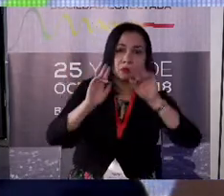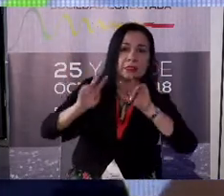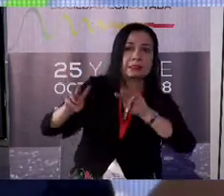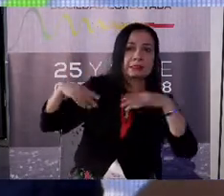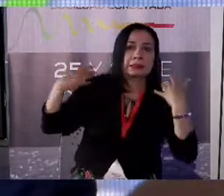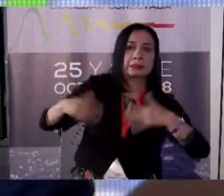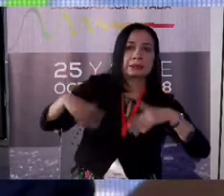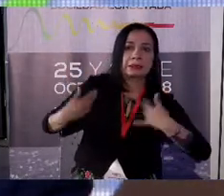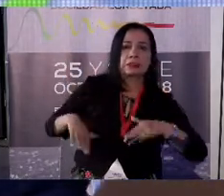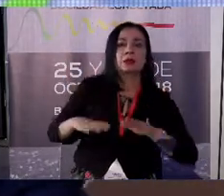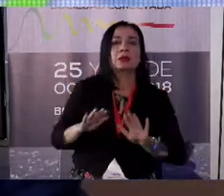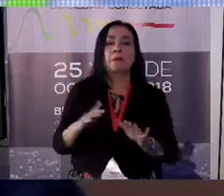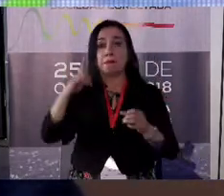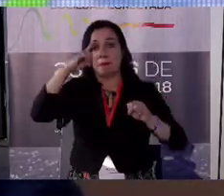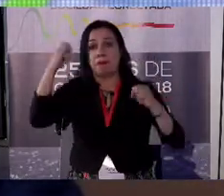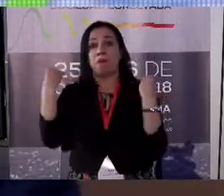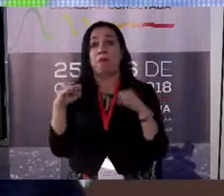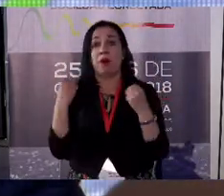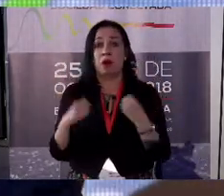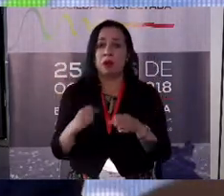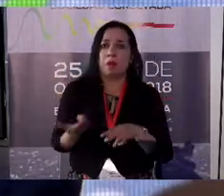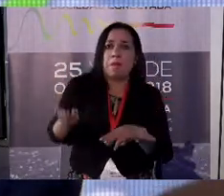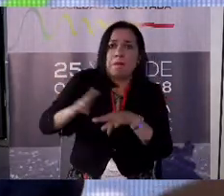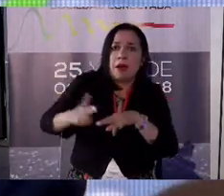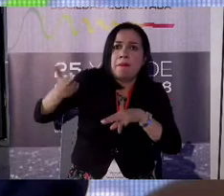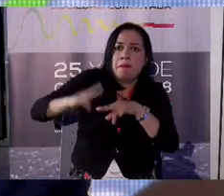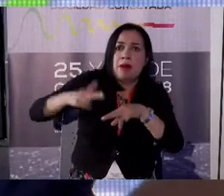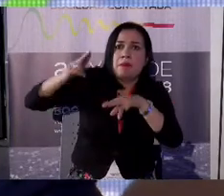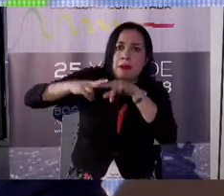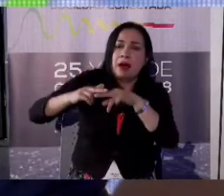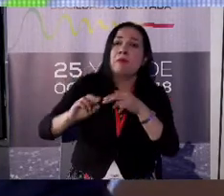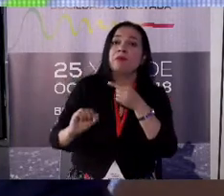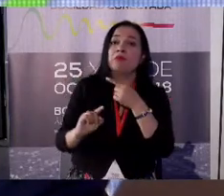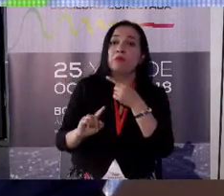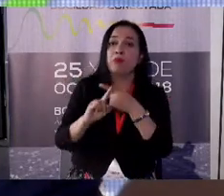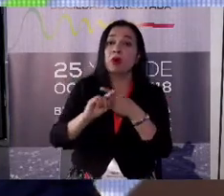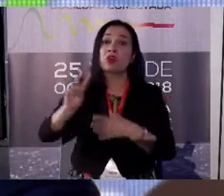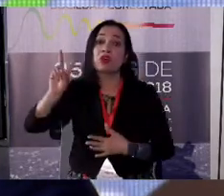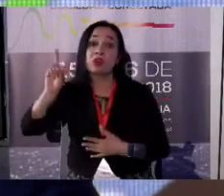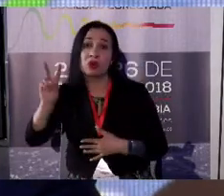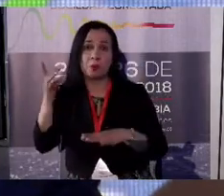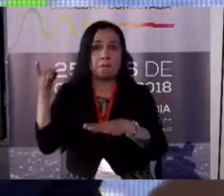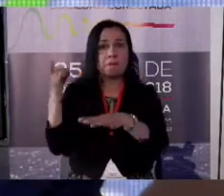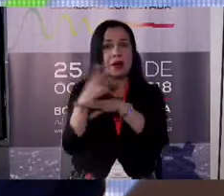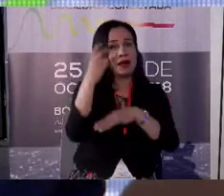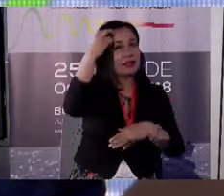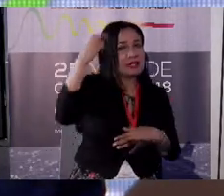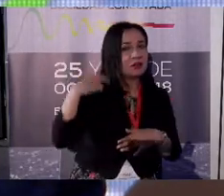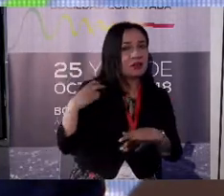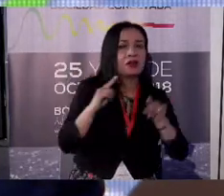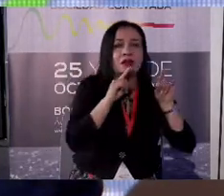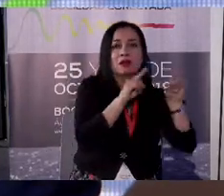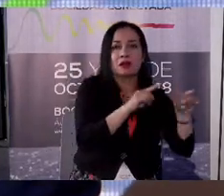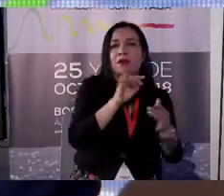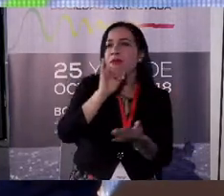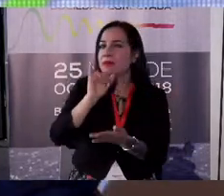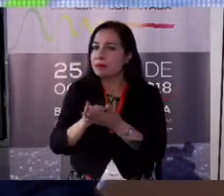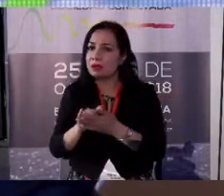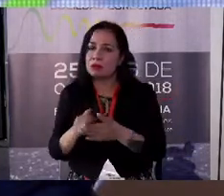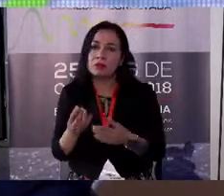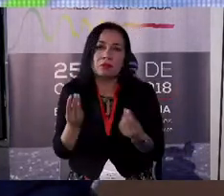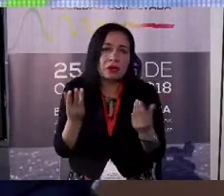por el precio, fueron dos veces lo que se subastó en el Reino Unido. Creemos que tener los precios adecuados y que no se maximice